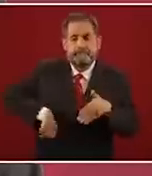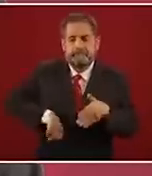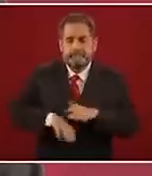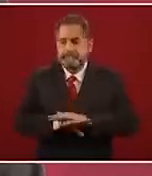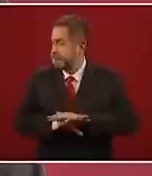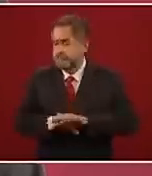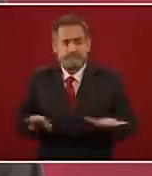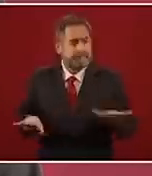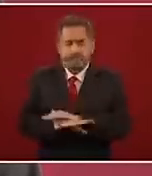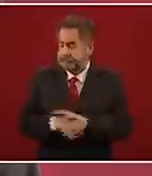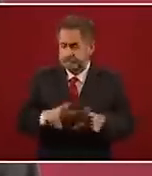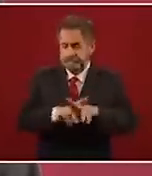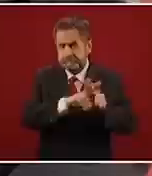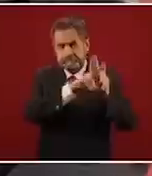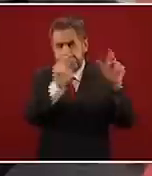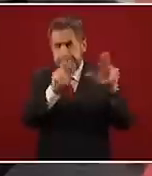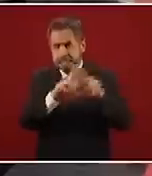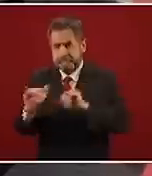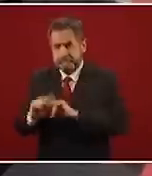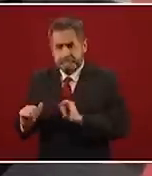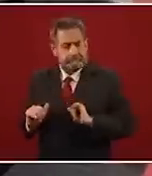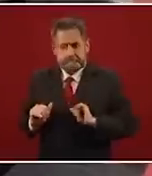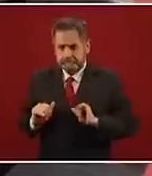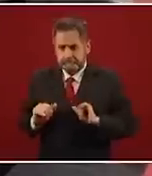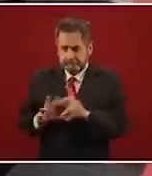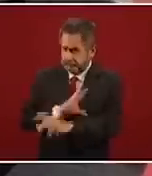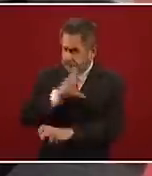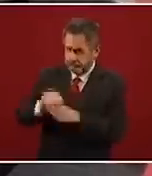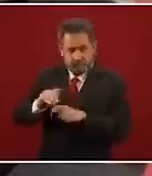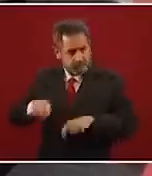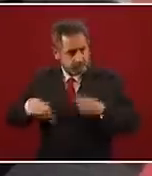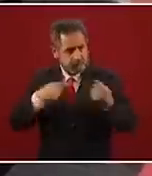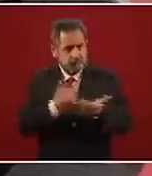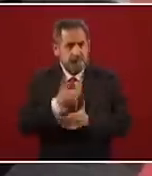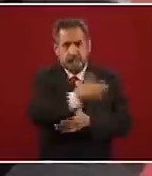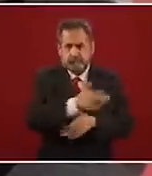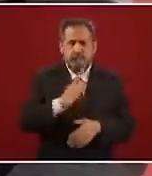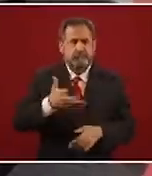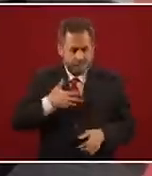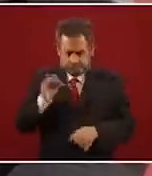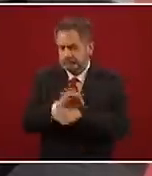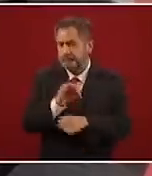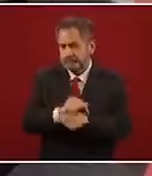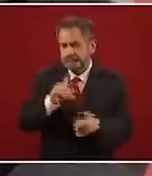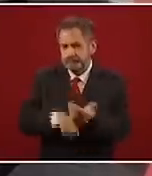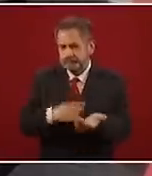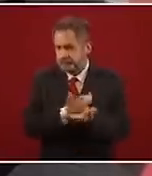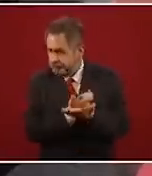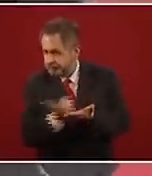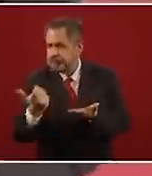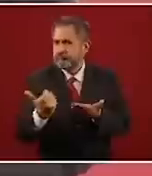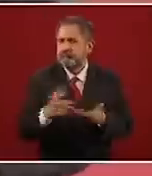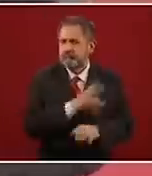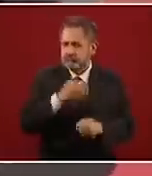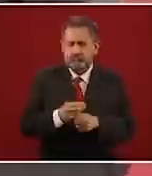gobierno, a cualquier gobierno de cualquier entidad. Cualquier trabajador está protegido para que siga teniendo